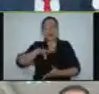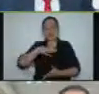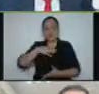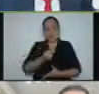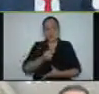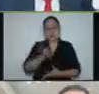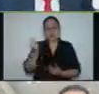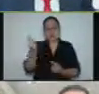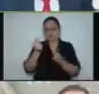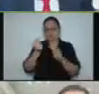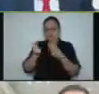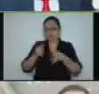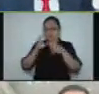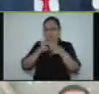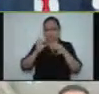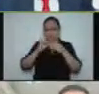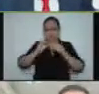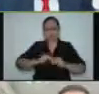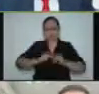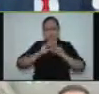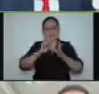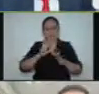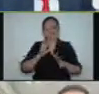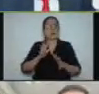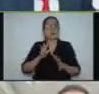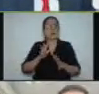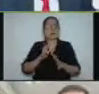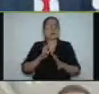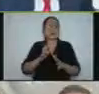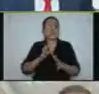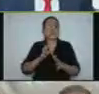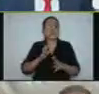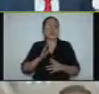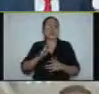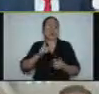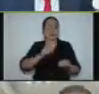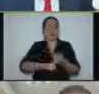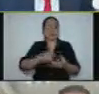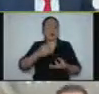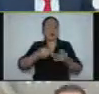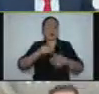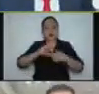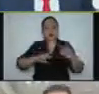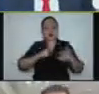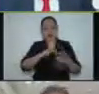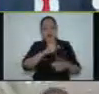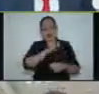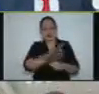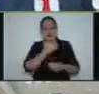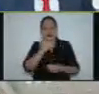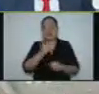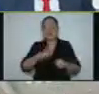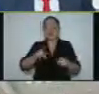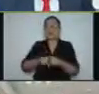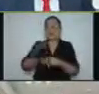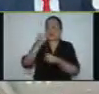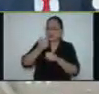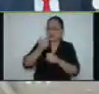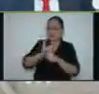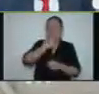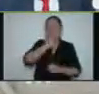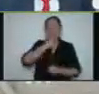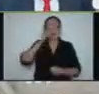pormenorizado, arduo y detallado por la sala y por las secretarias y los secretarios